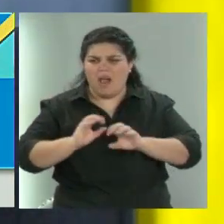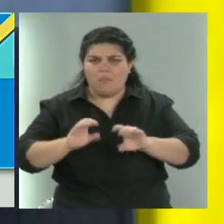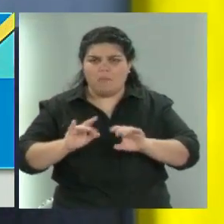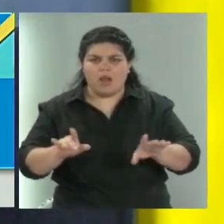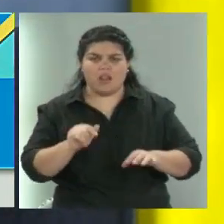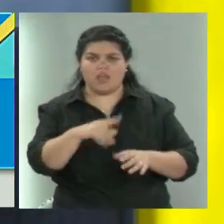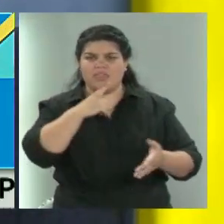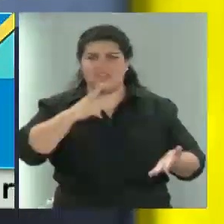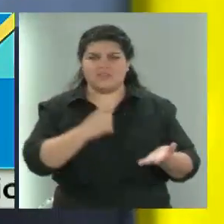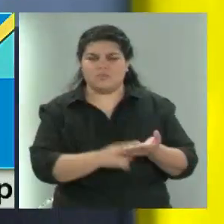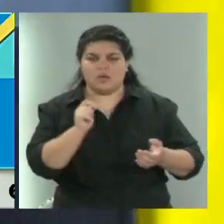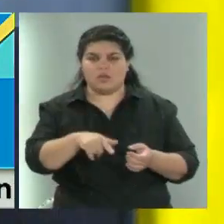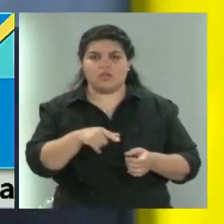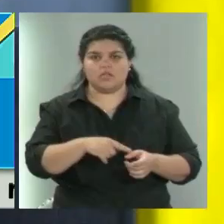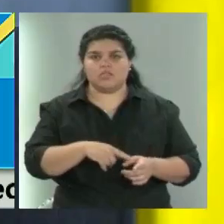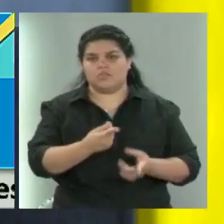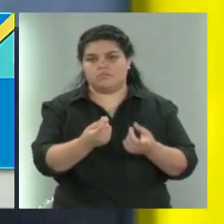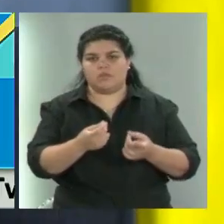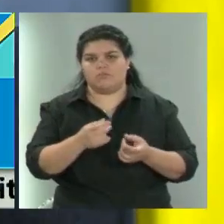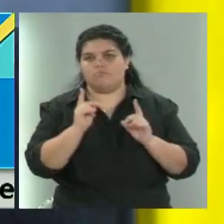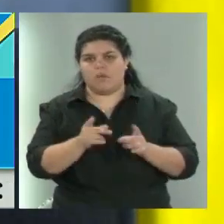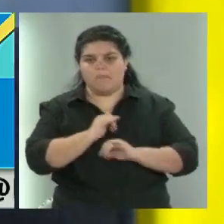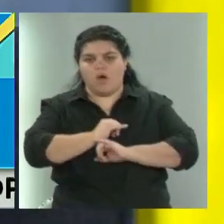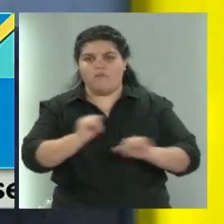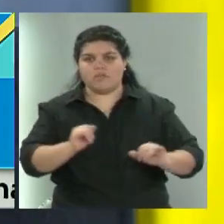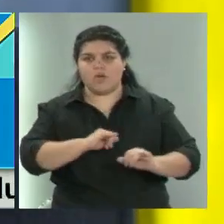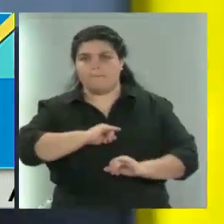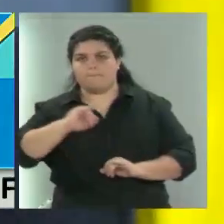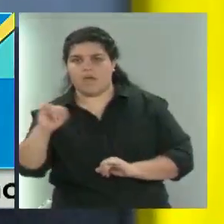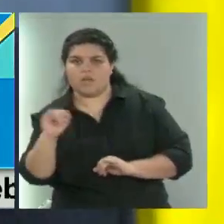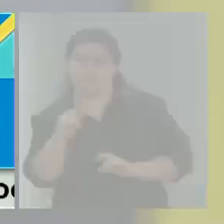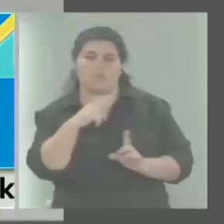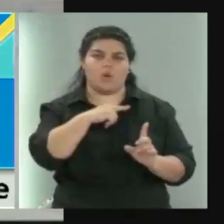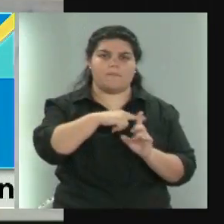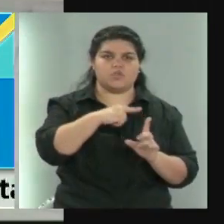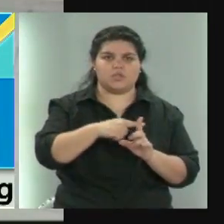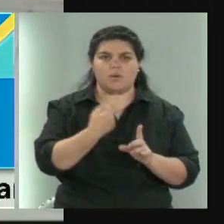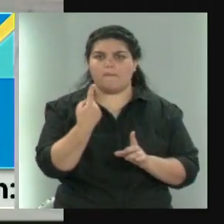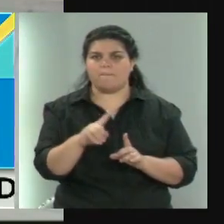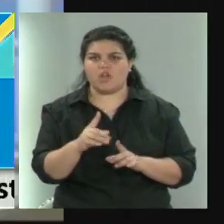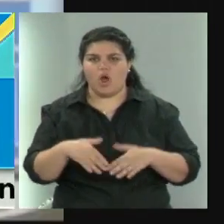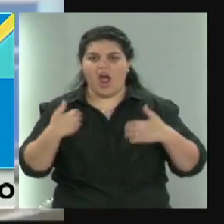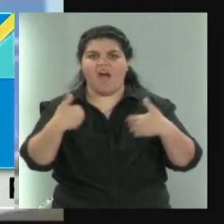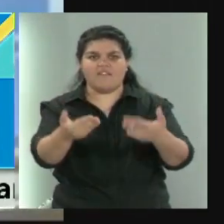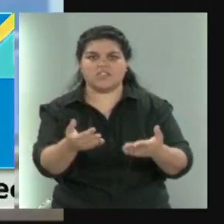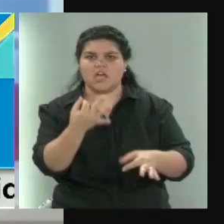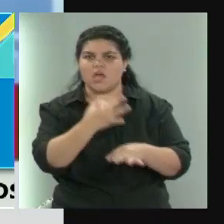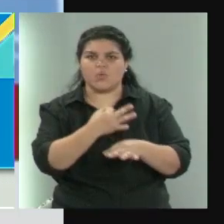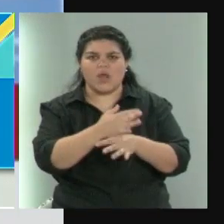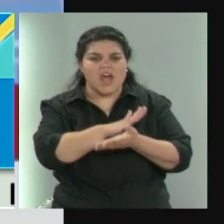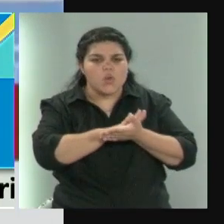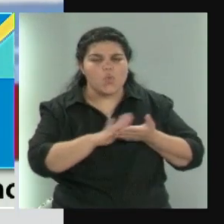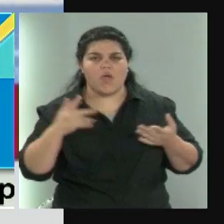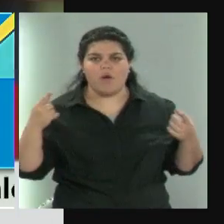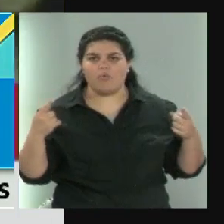nada más que un impacto positivo o negativo, pero no sirven al conjunto para poder avanzar en una escuela nueva. Sí. Este es el problema